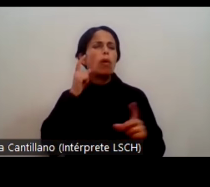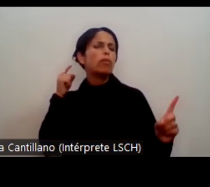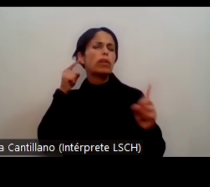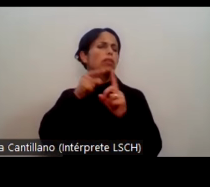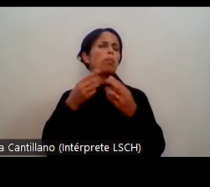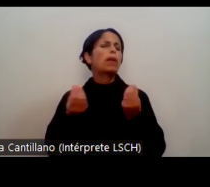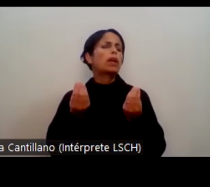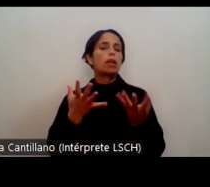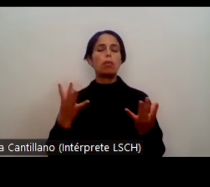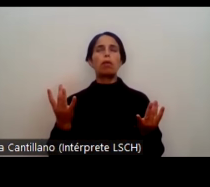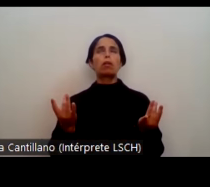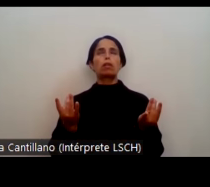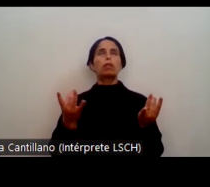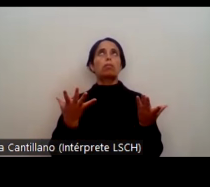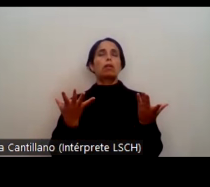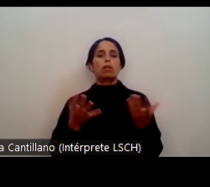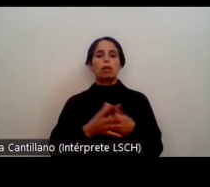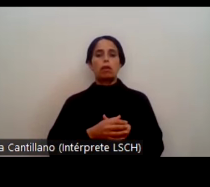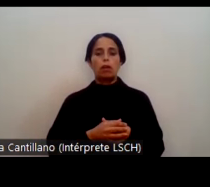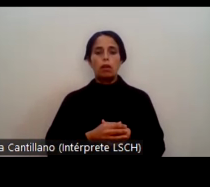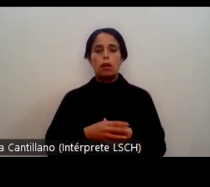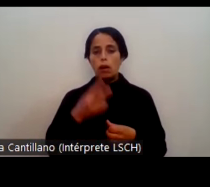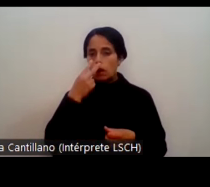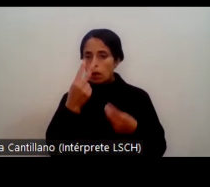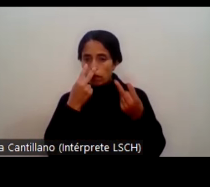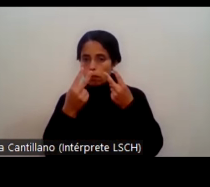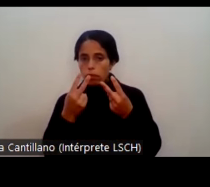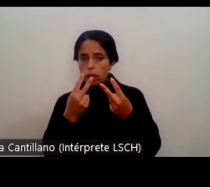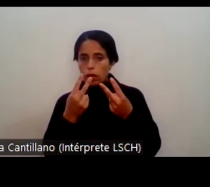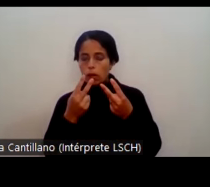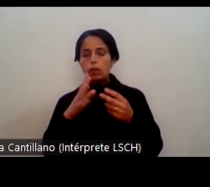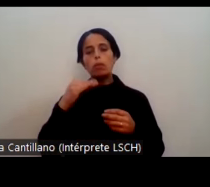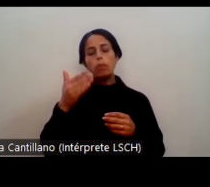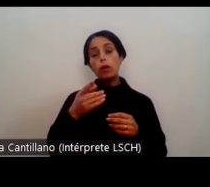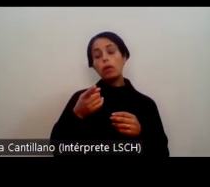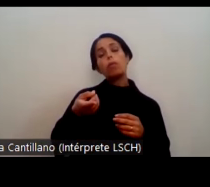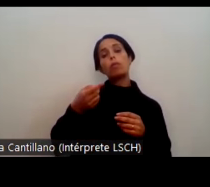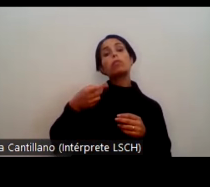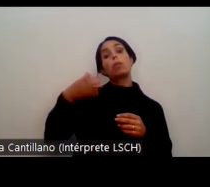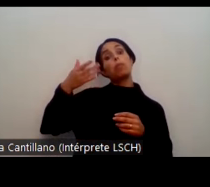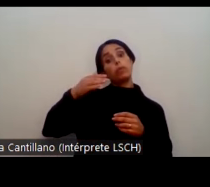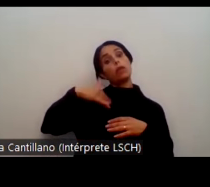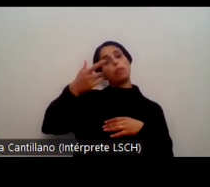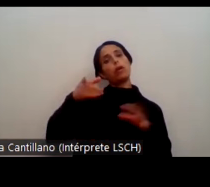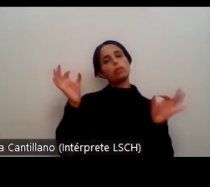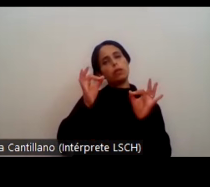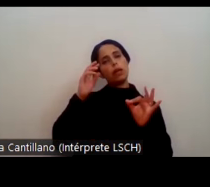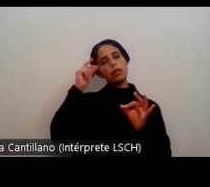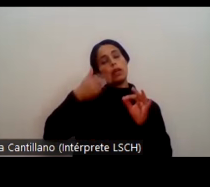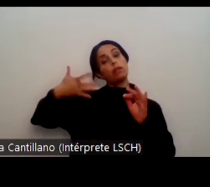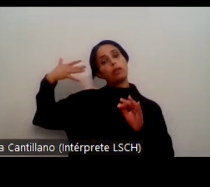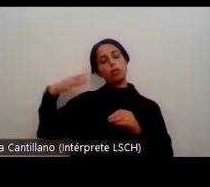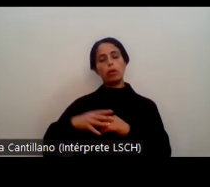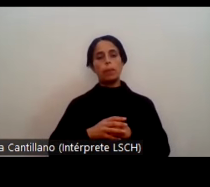trance finalmente? Aquí tenemos, eso lo vamos a retomar, esa idea la vamos a retomar de inmediato. Acá